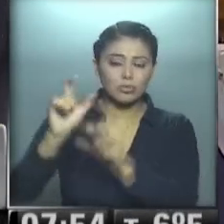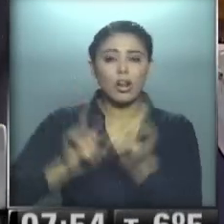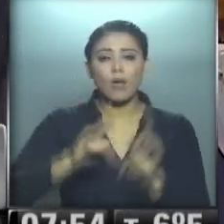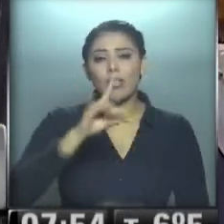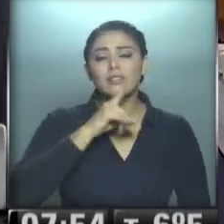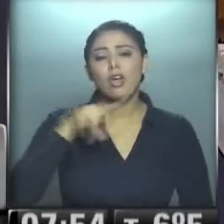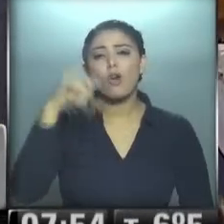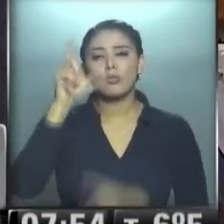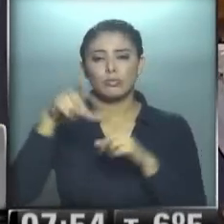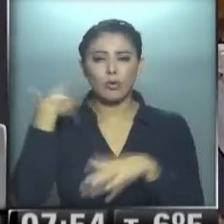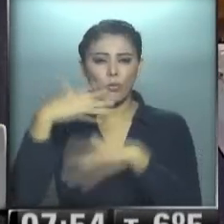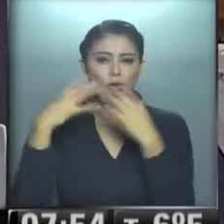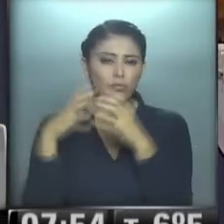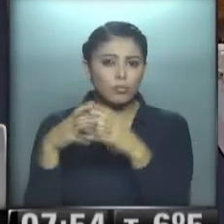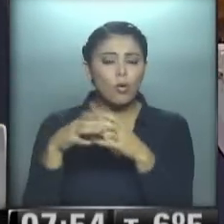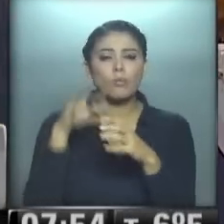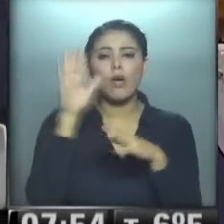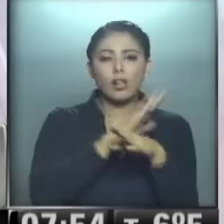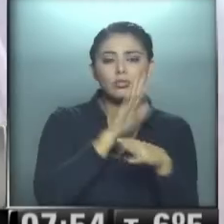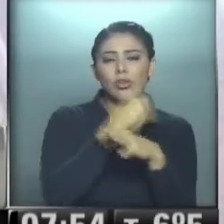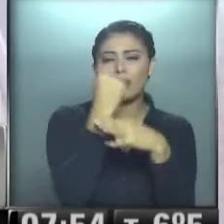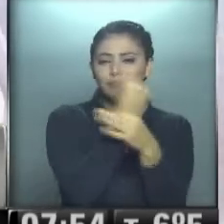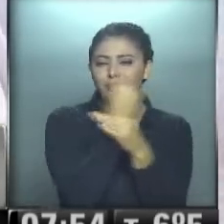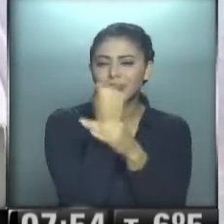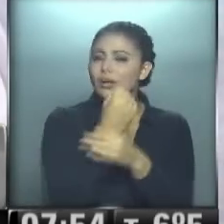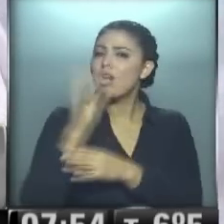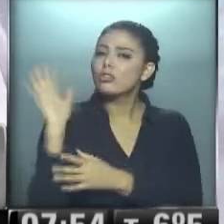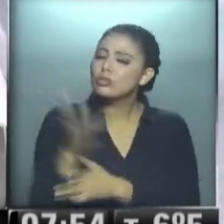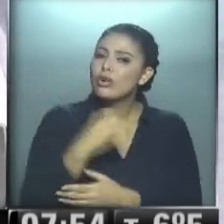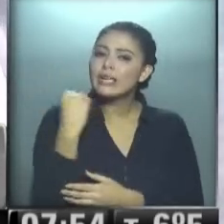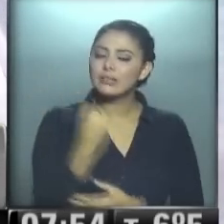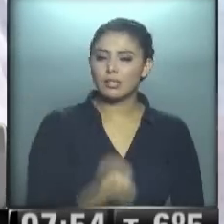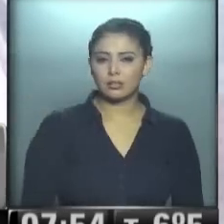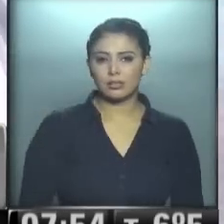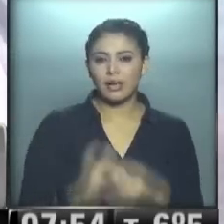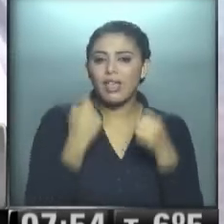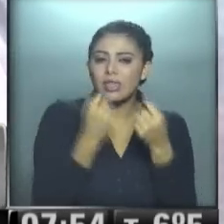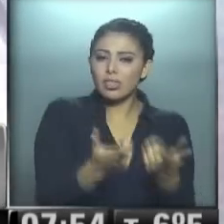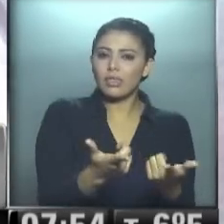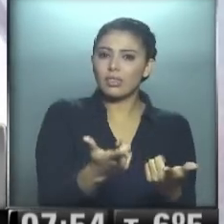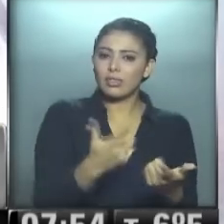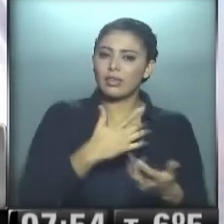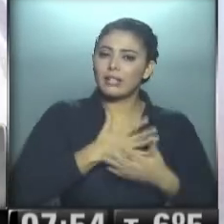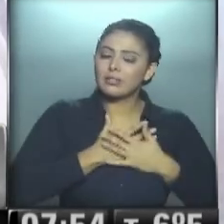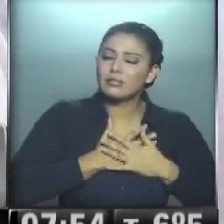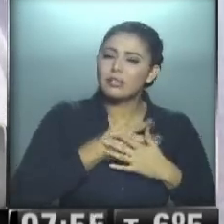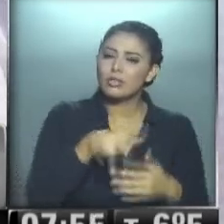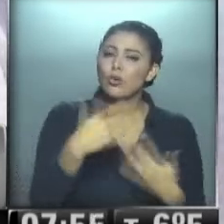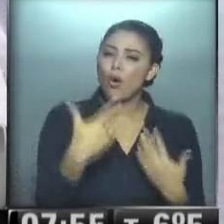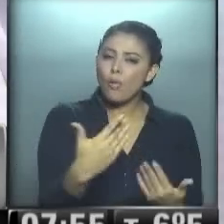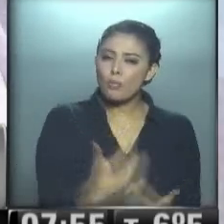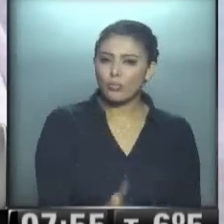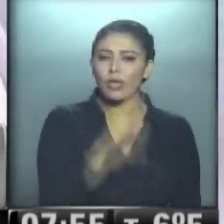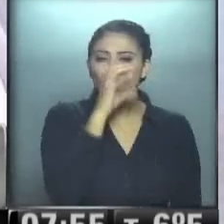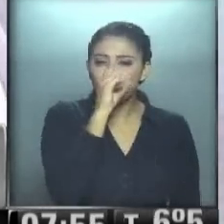entrenadores, futbolistas, la comunidad artística, todos tratando de hacerle pasar de la mejor manera posible